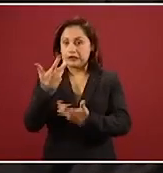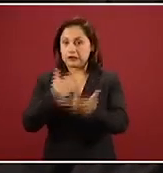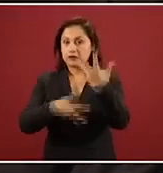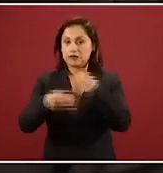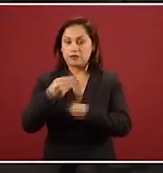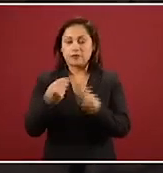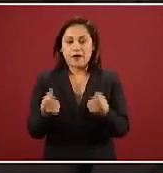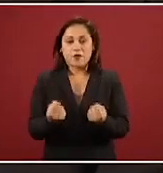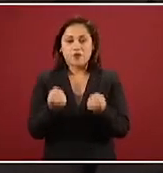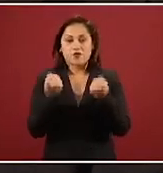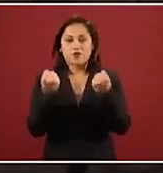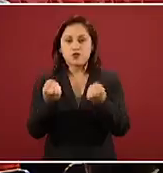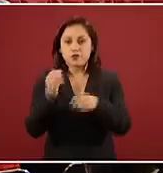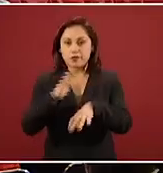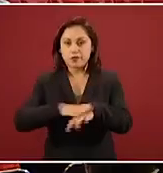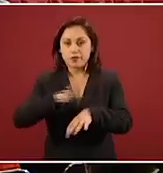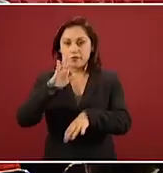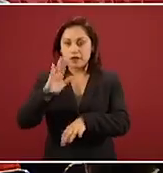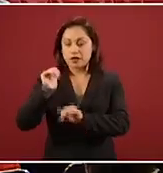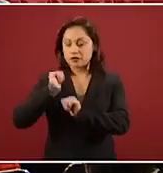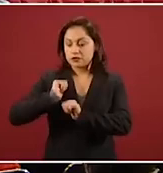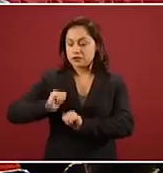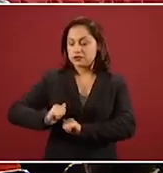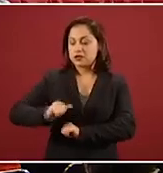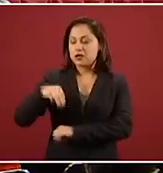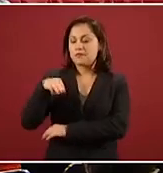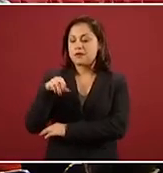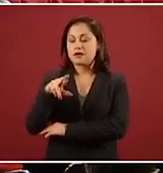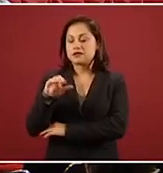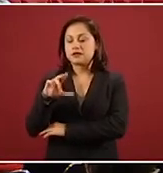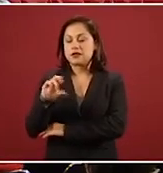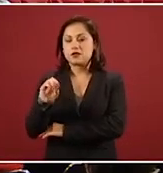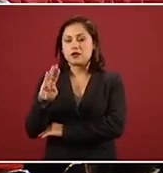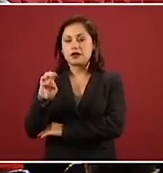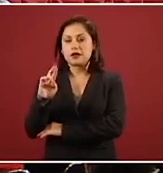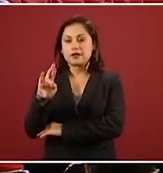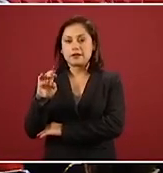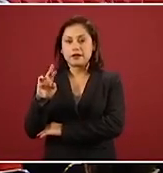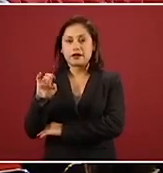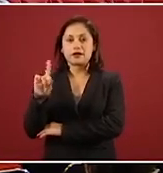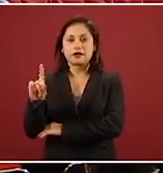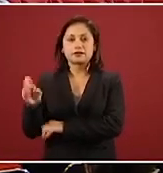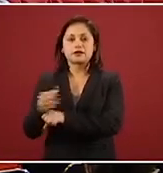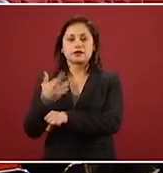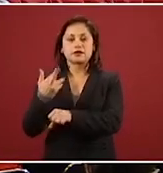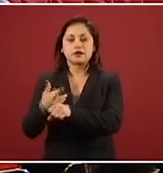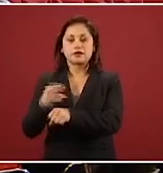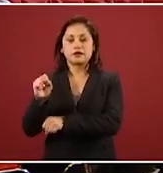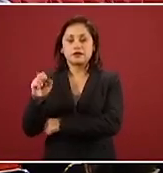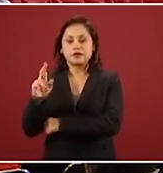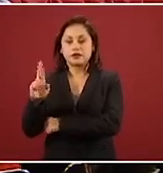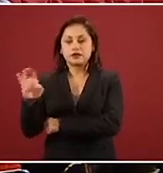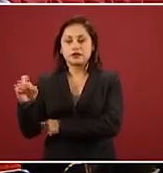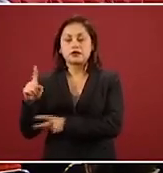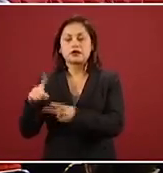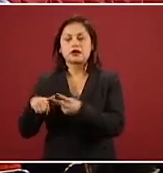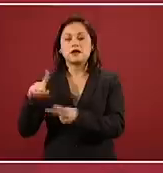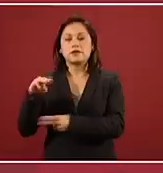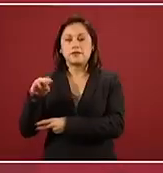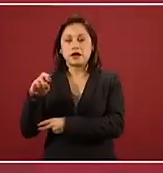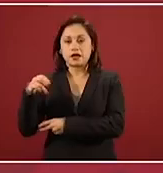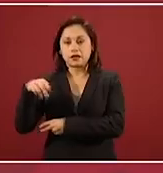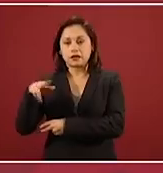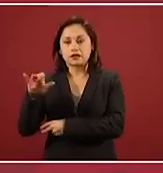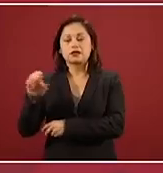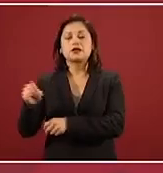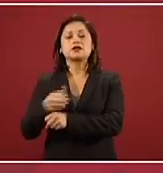Marcelo Ebrard, secretario de Relaciones, y Graciela Márquez, secretaria de Economía,